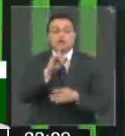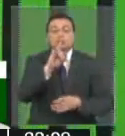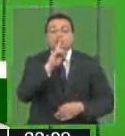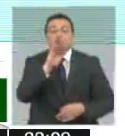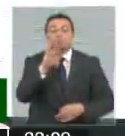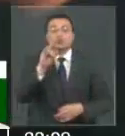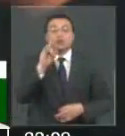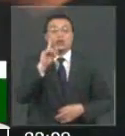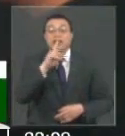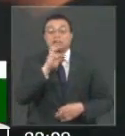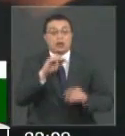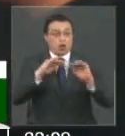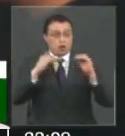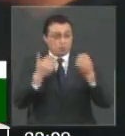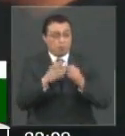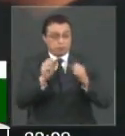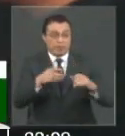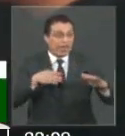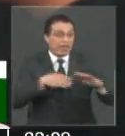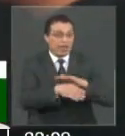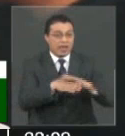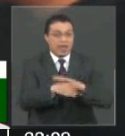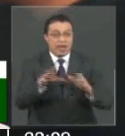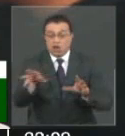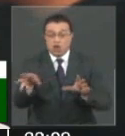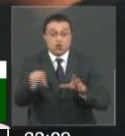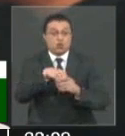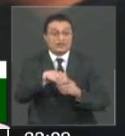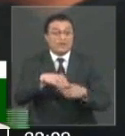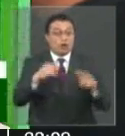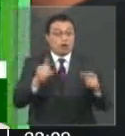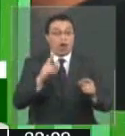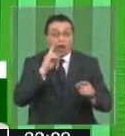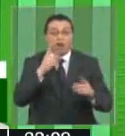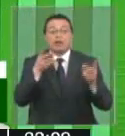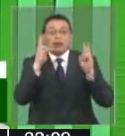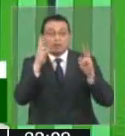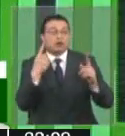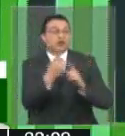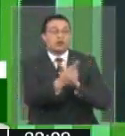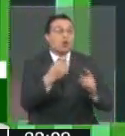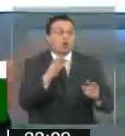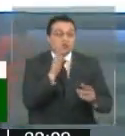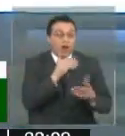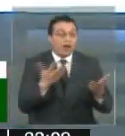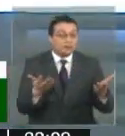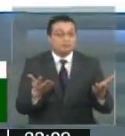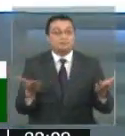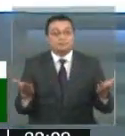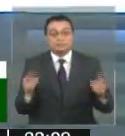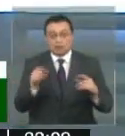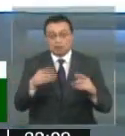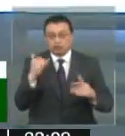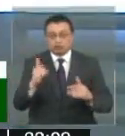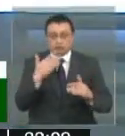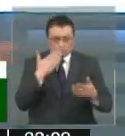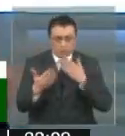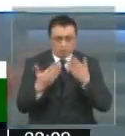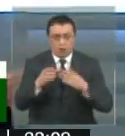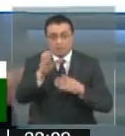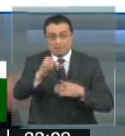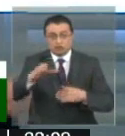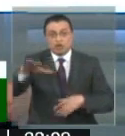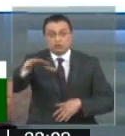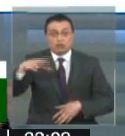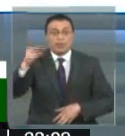cadenas completas. O sea, no puede haber albergue inclusivo, pero no hay transporte, pero... Exactamente. De hecho, lo he conversado también en personas con situación de discapacidad, que lo